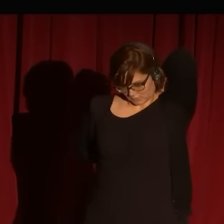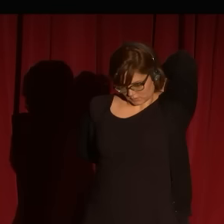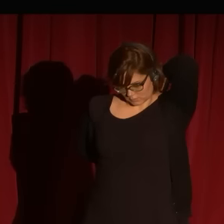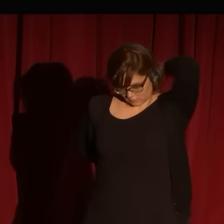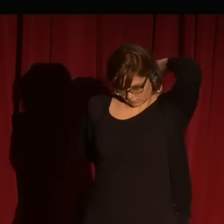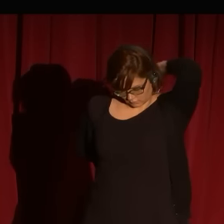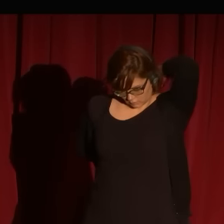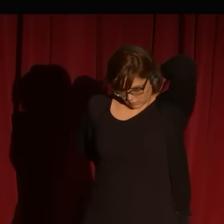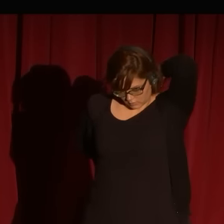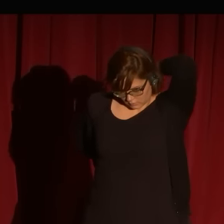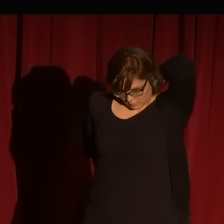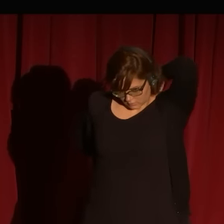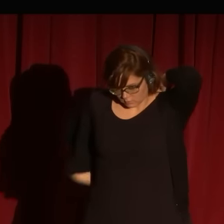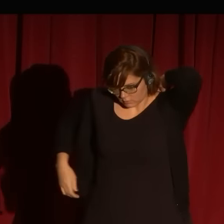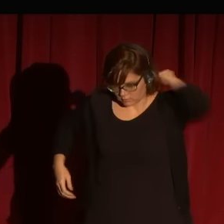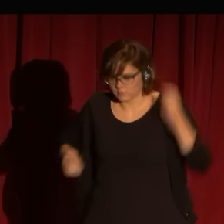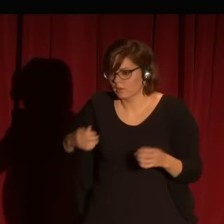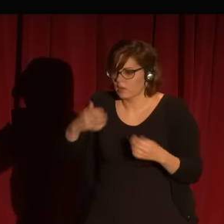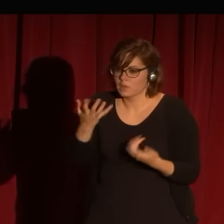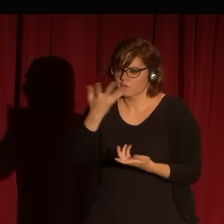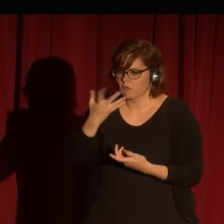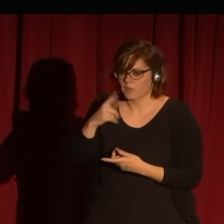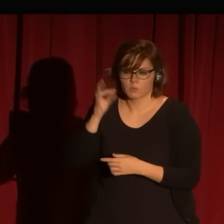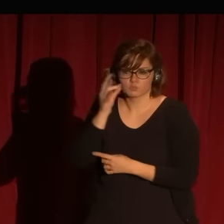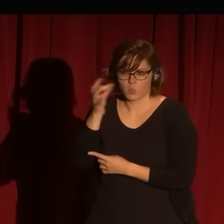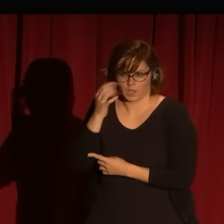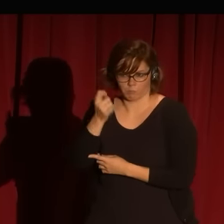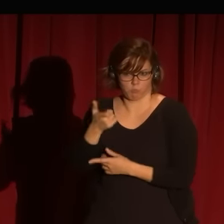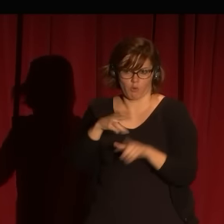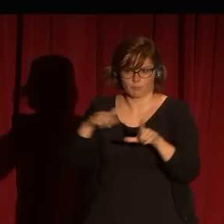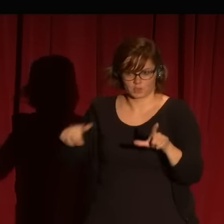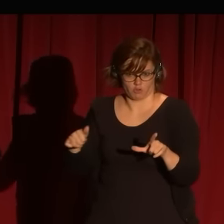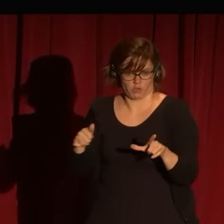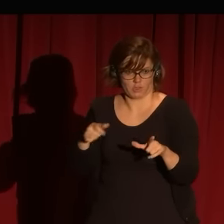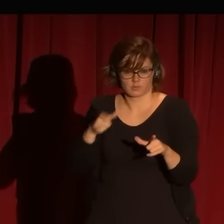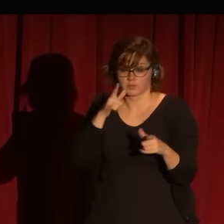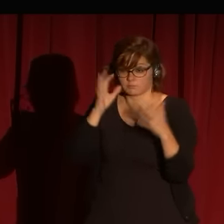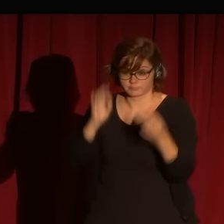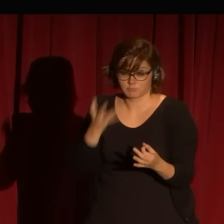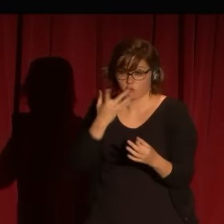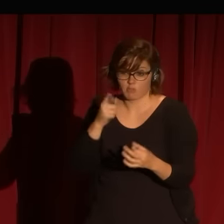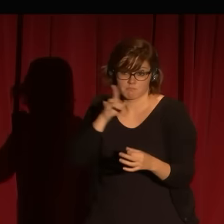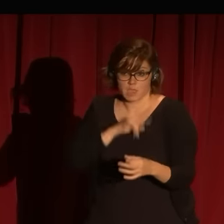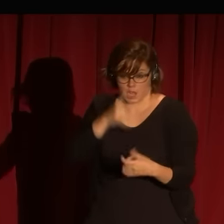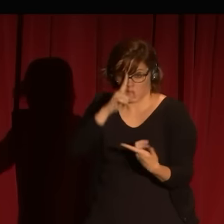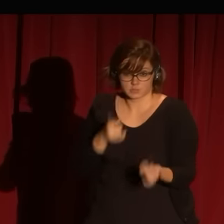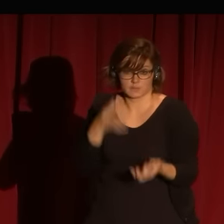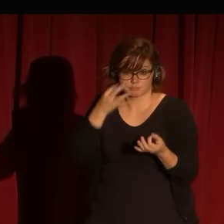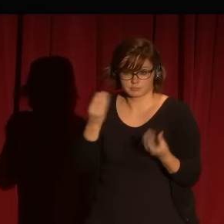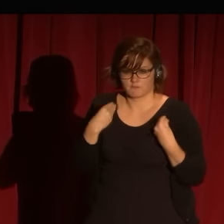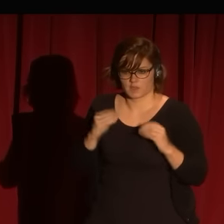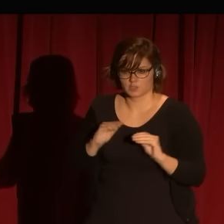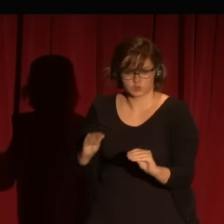conocemos A pocas mujeres pintoras y a las que conocemos las conocemos mal y esto que veis aquí pues es uno de los